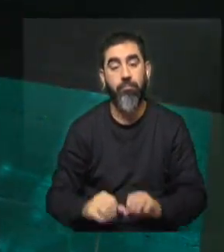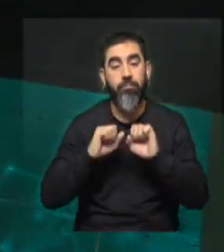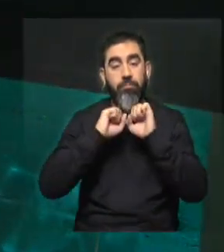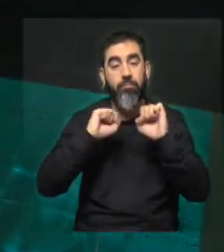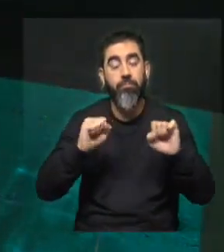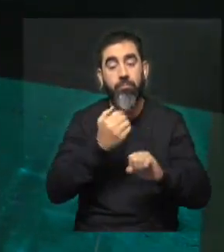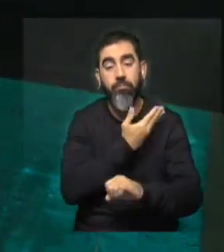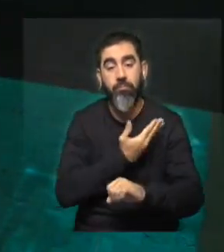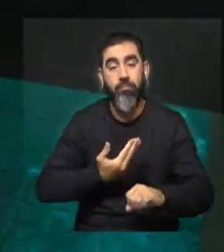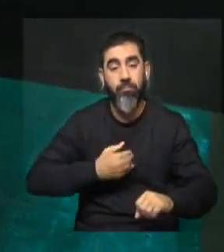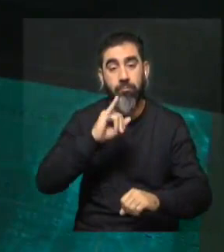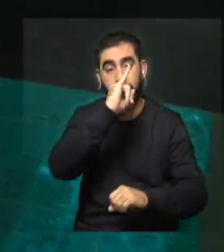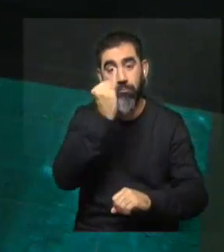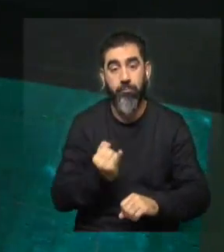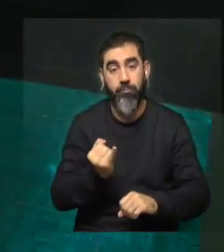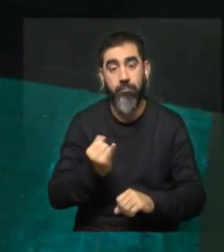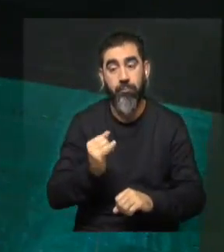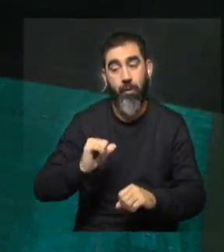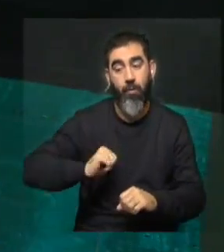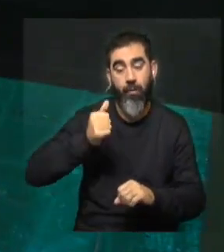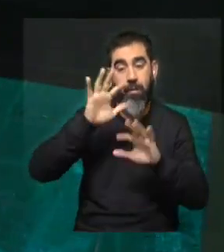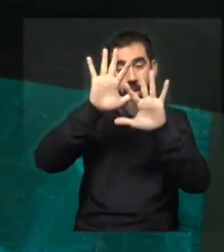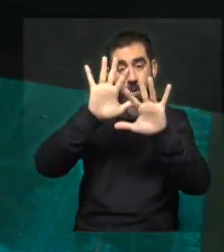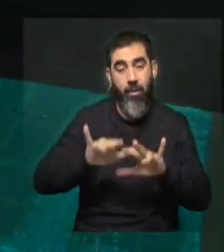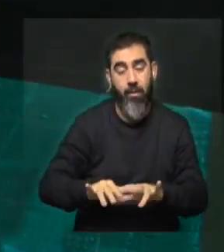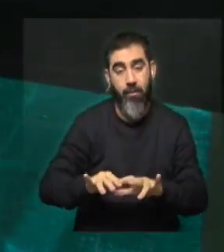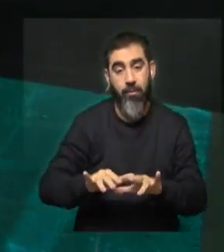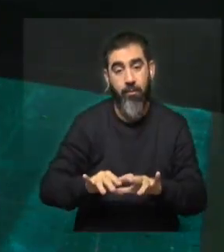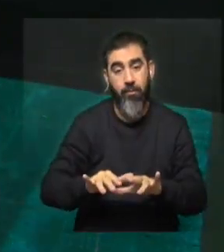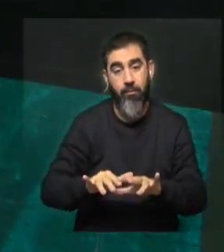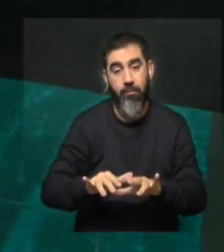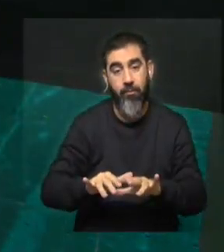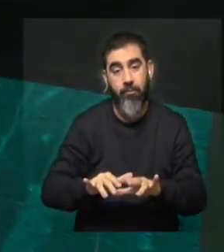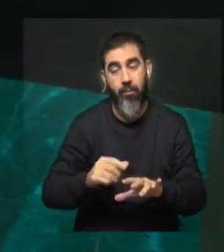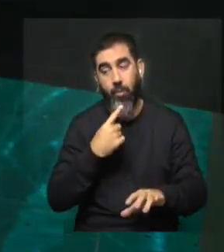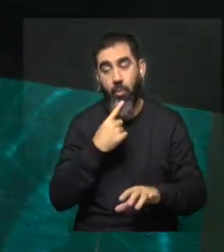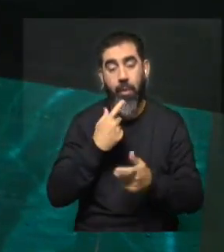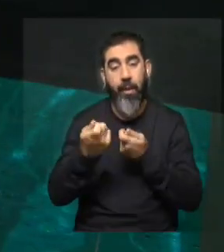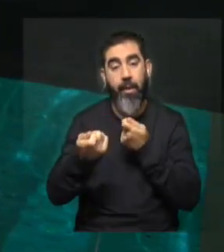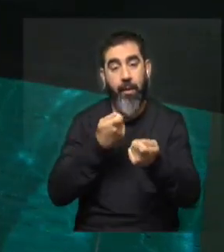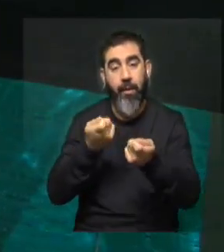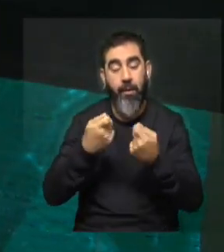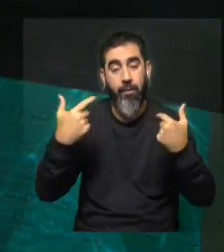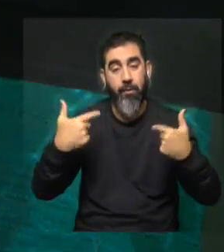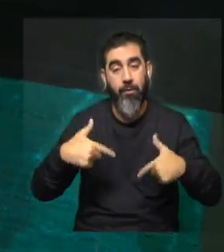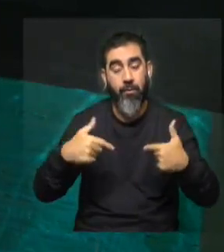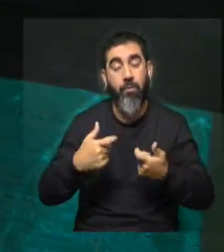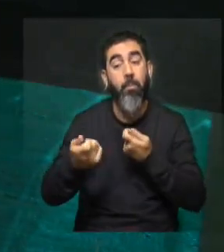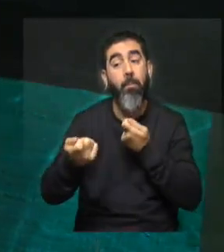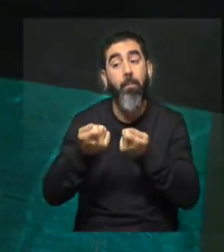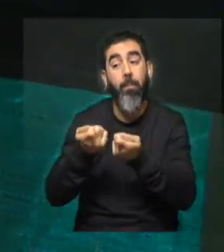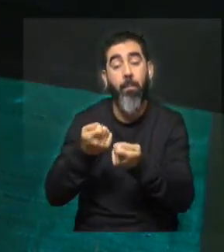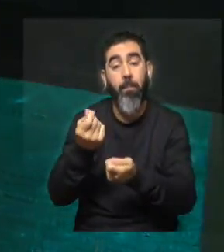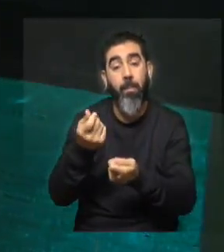secretario de la presidencia Álvaro Delgado utilizó esta carta del banco interamericano de desarrollo para cuestionar la gestión de la intendencia préstamo que